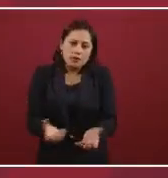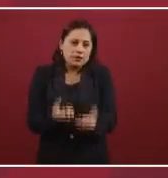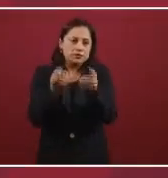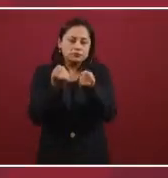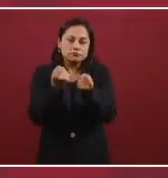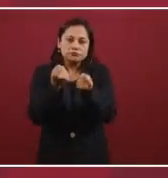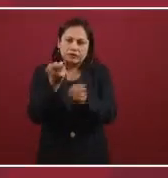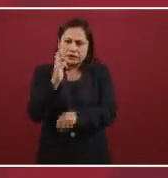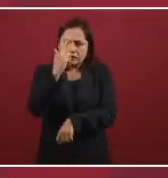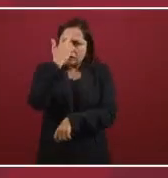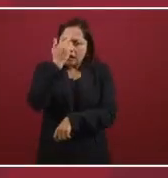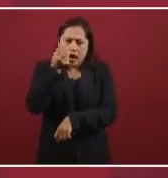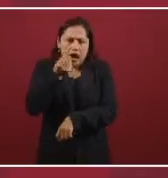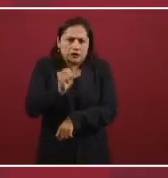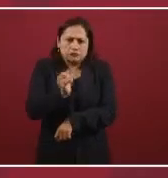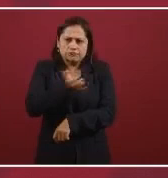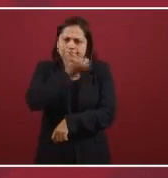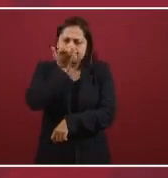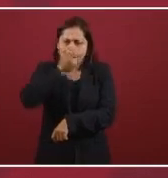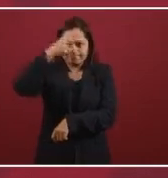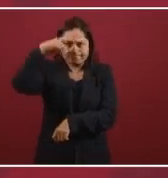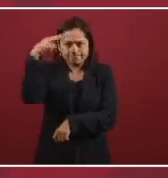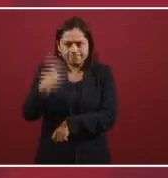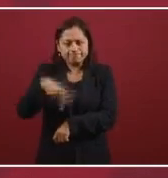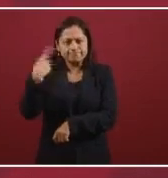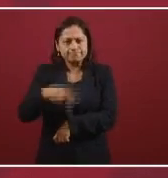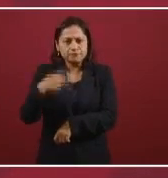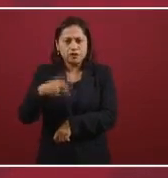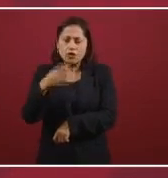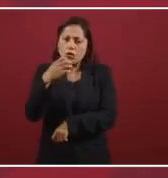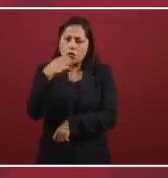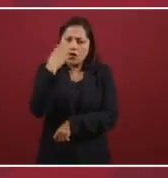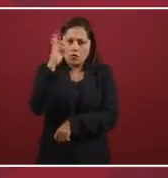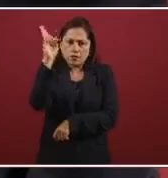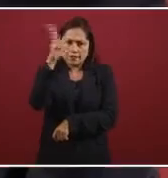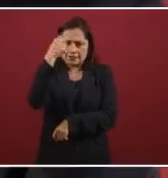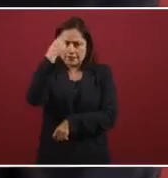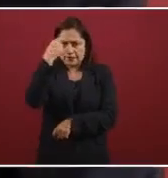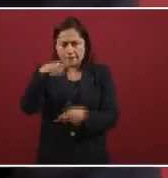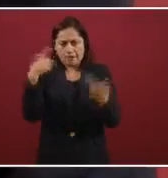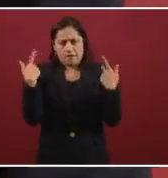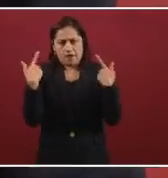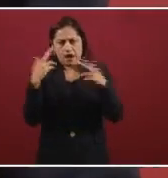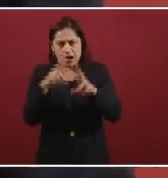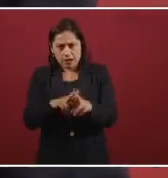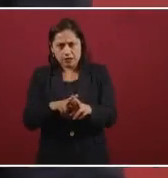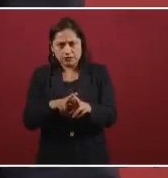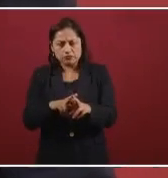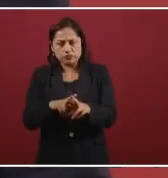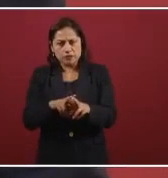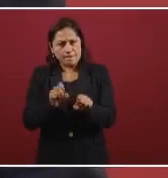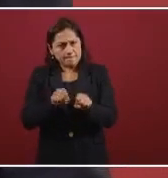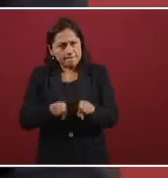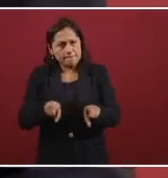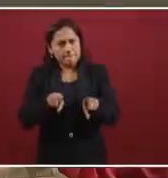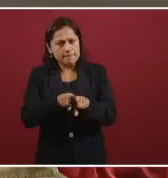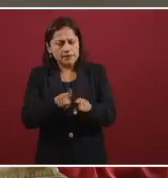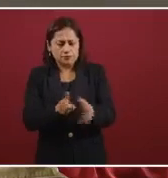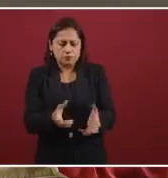mexicana en normales y en la educación pública. Entonces, ese es el